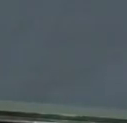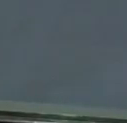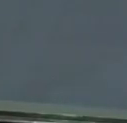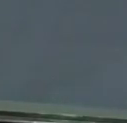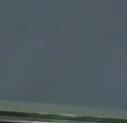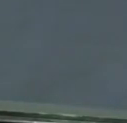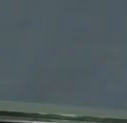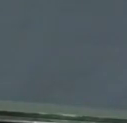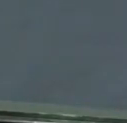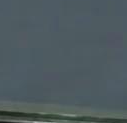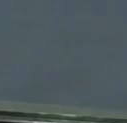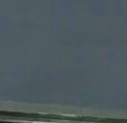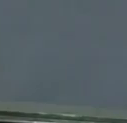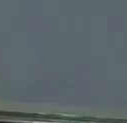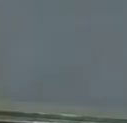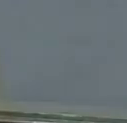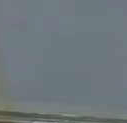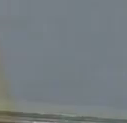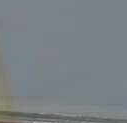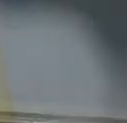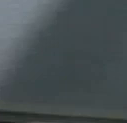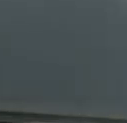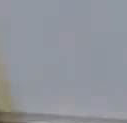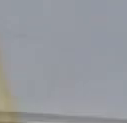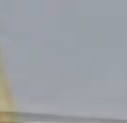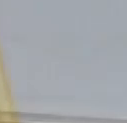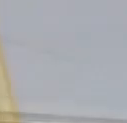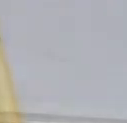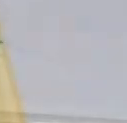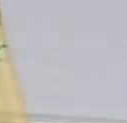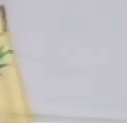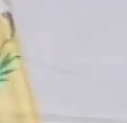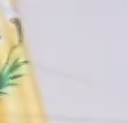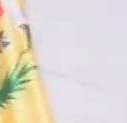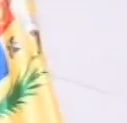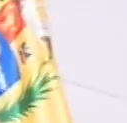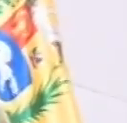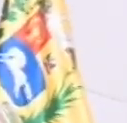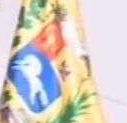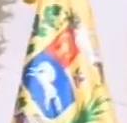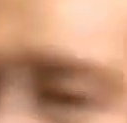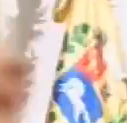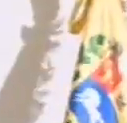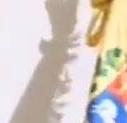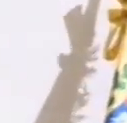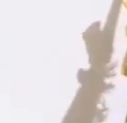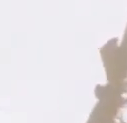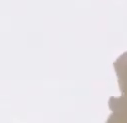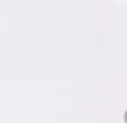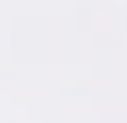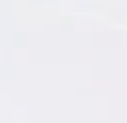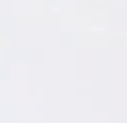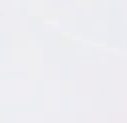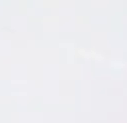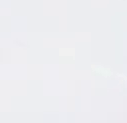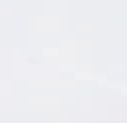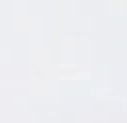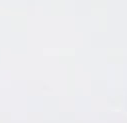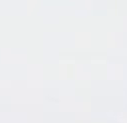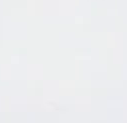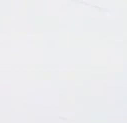este proceso y quieran boicotear este proceso electoral, en el que se tiene previsto que participen al menos 20 millones de